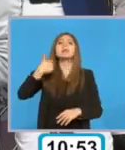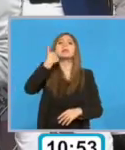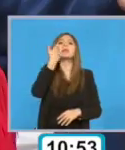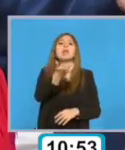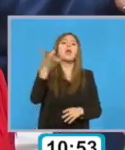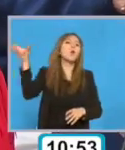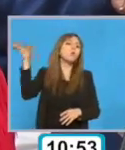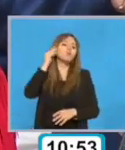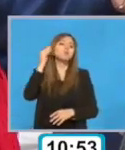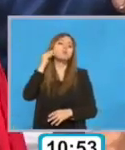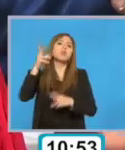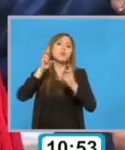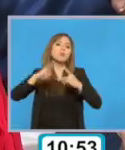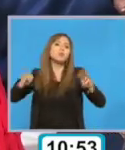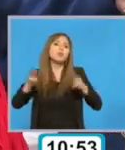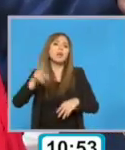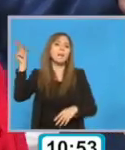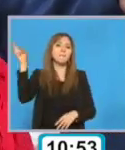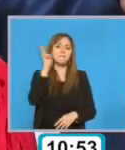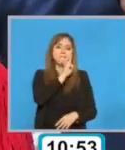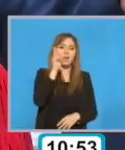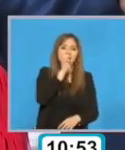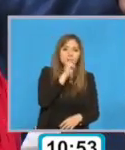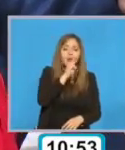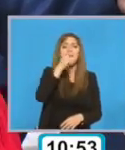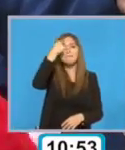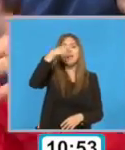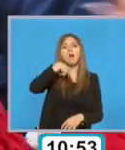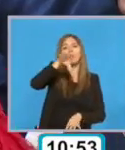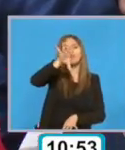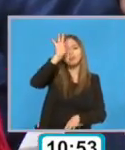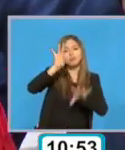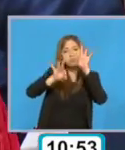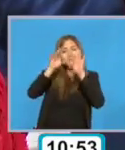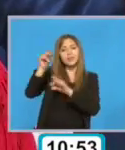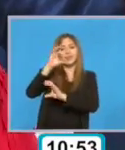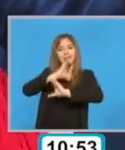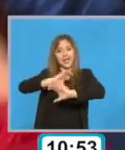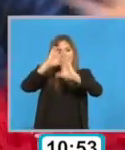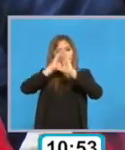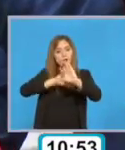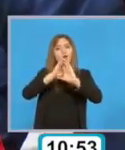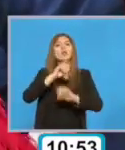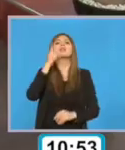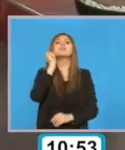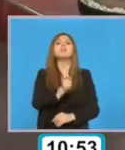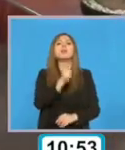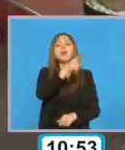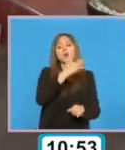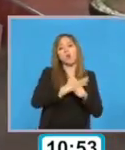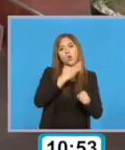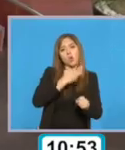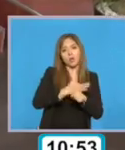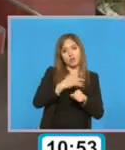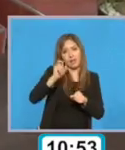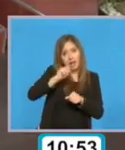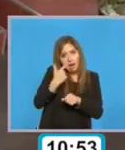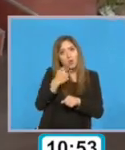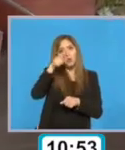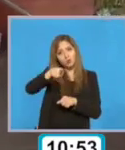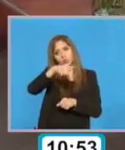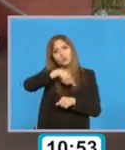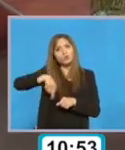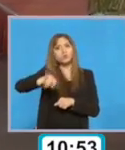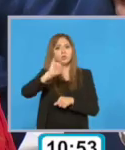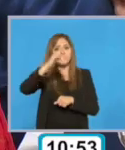Mazatlán, y pues sí, sí, elegir las canciones, sentarme con buenos compositores, todos son buenos, ¿verdad? Pero ahora es como que algo que sí sepan